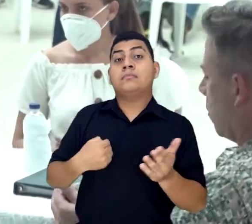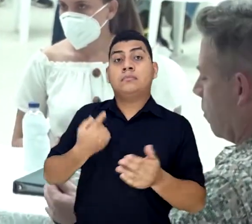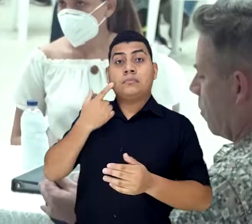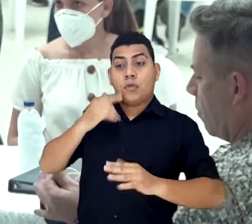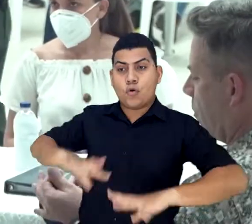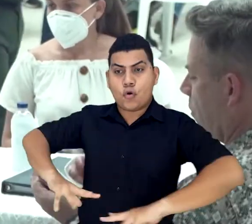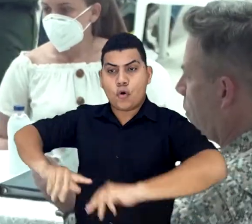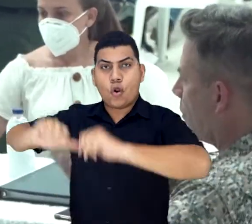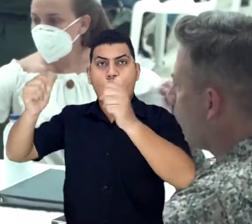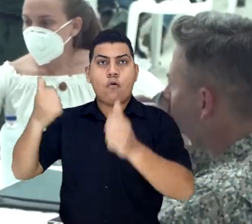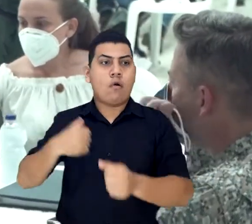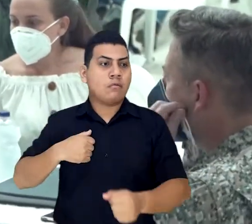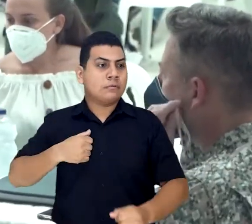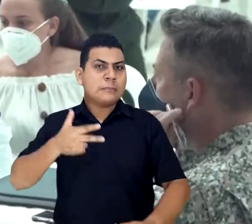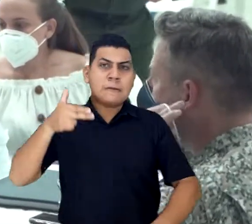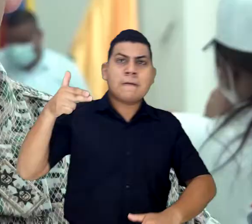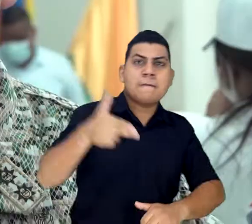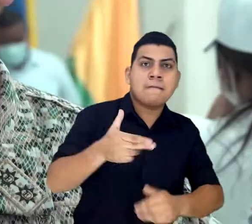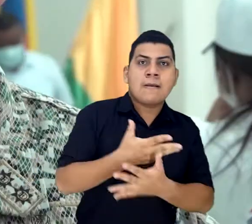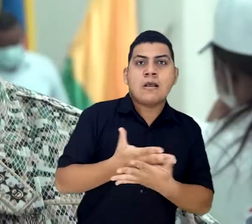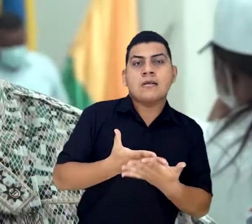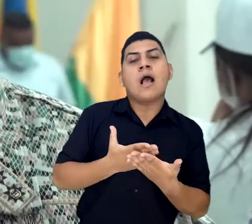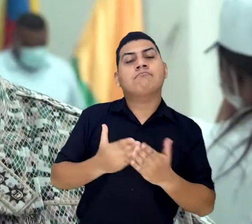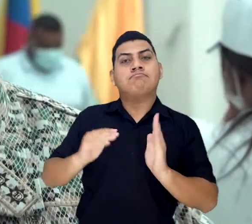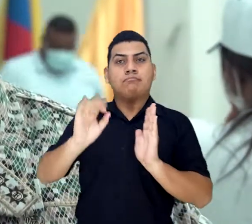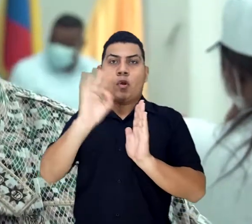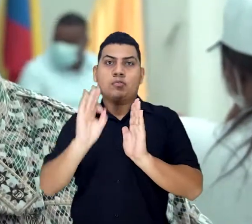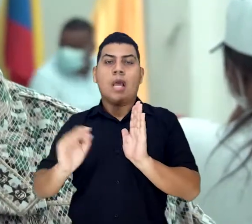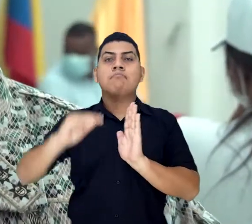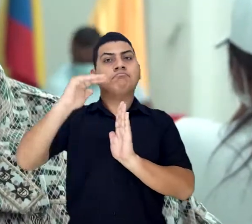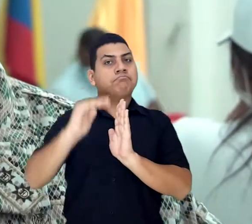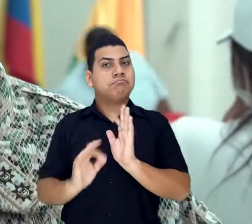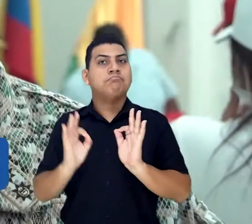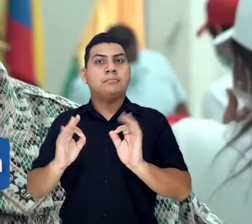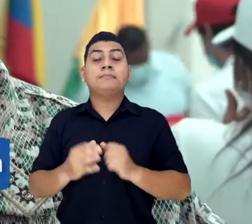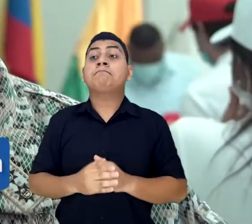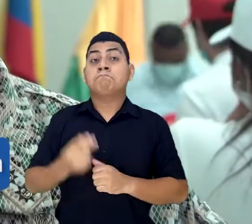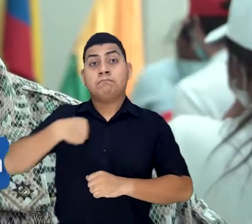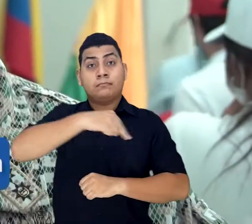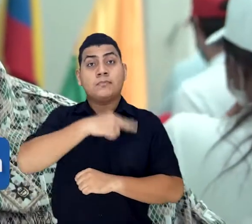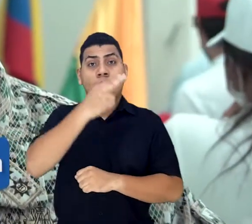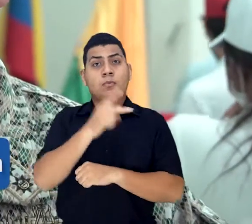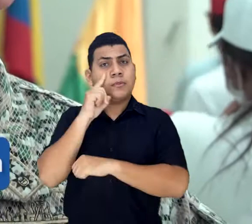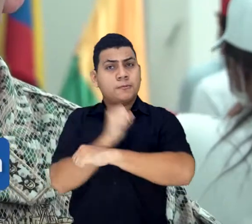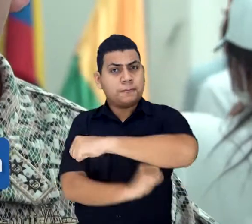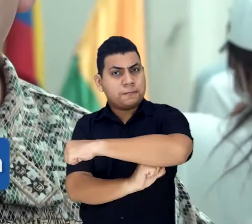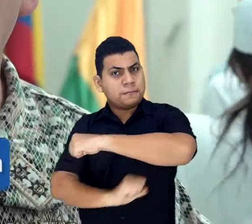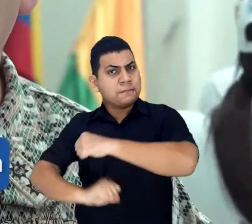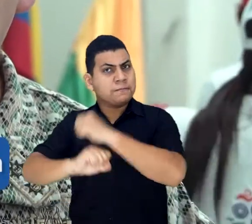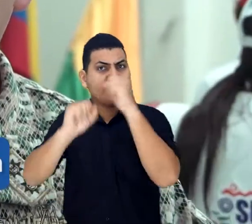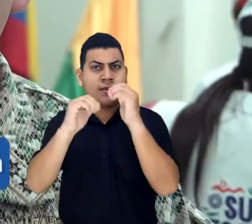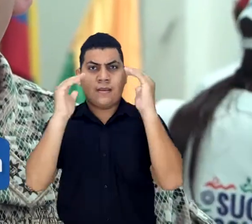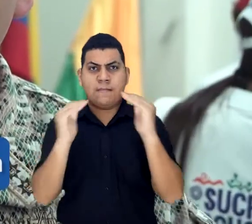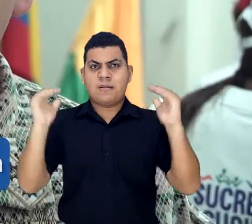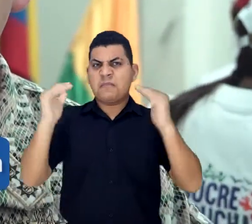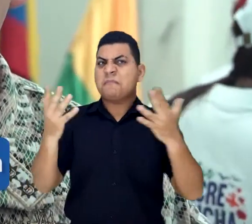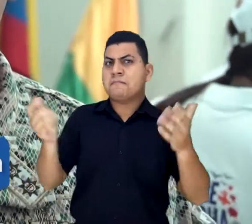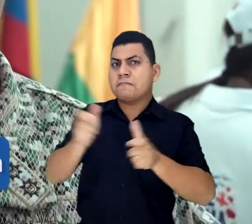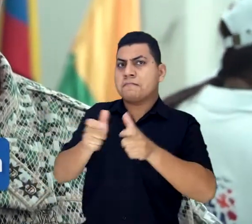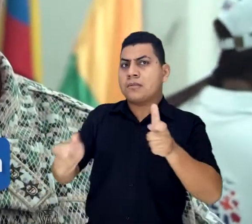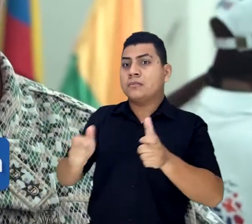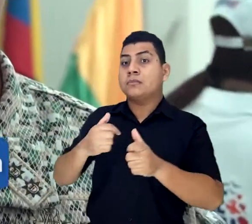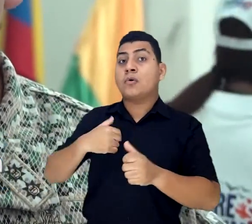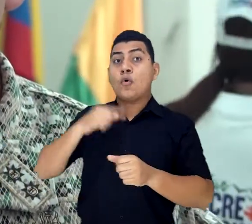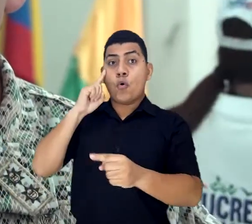autoridades militares y policiales de la región. Hemos asumido unos compromisos de fortalecer las capacidades, no solamente con personal, trayendo una